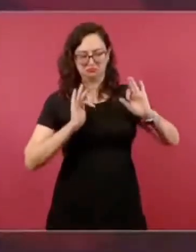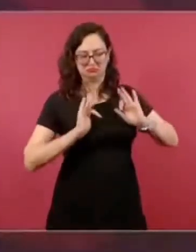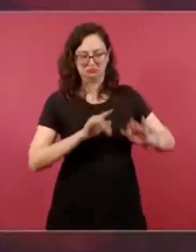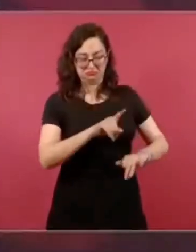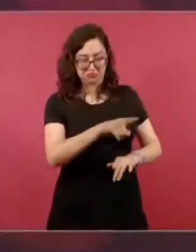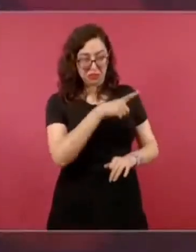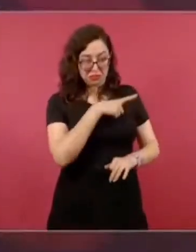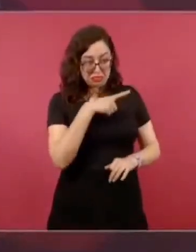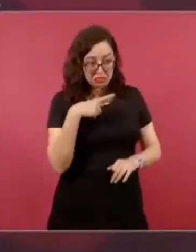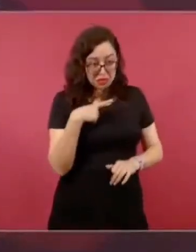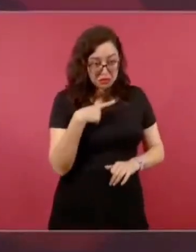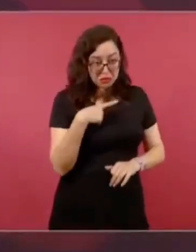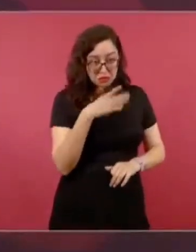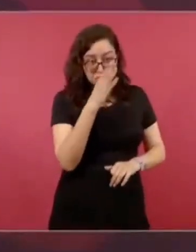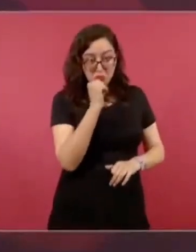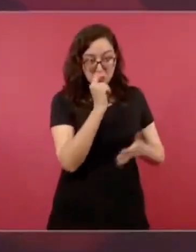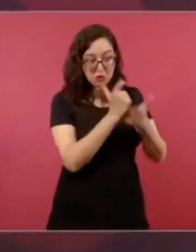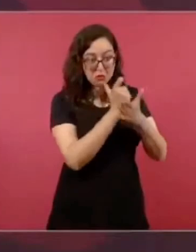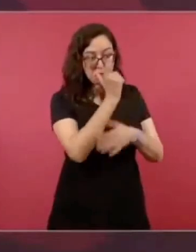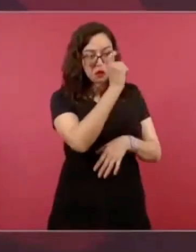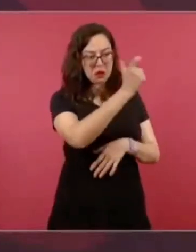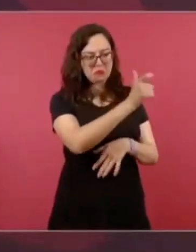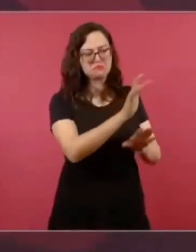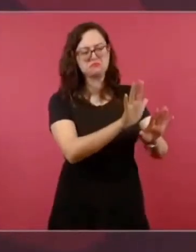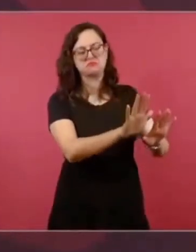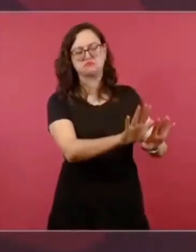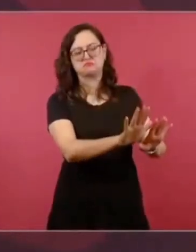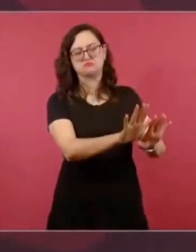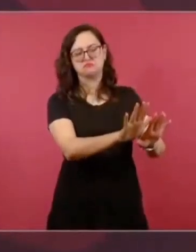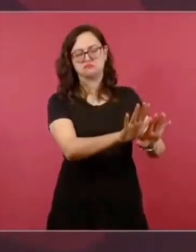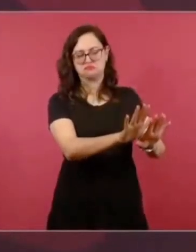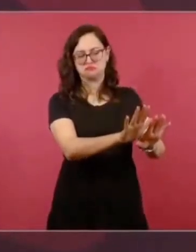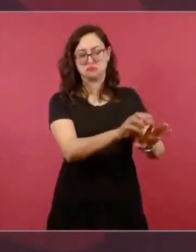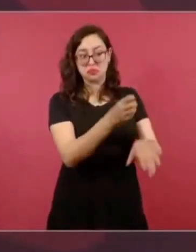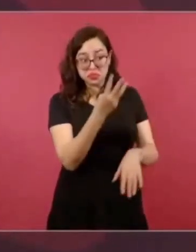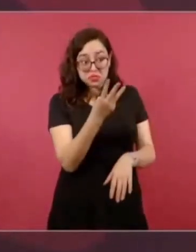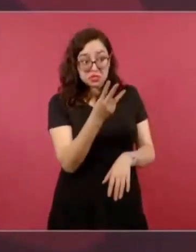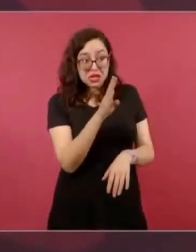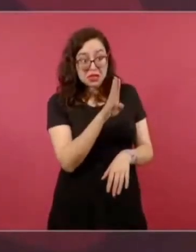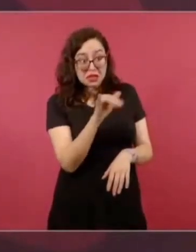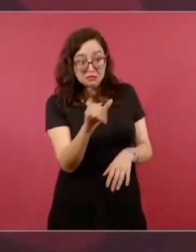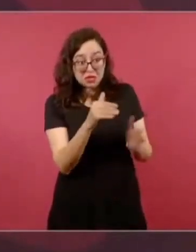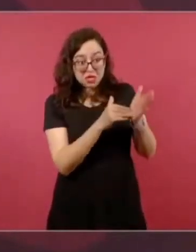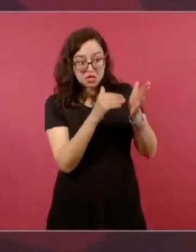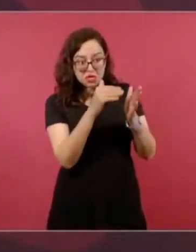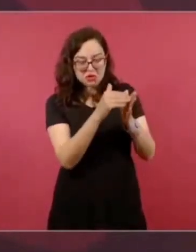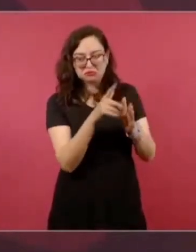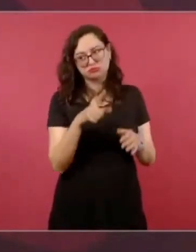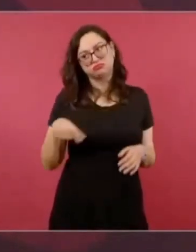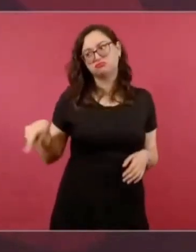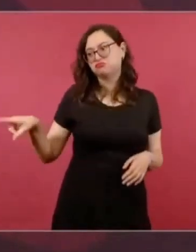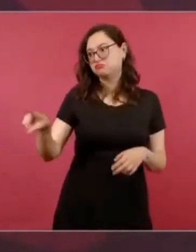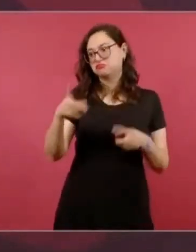trasladarle al pueblo de México una deuda de 3 billones de pesos.